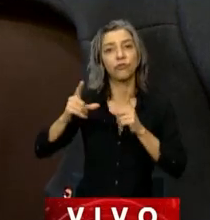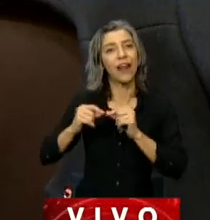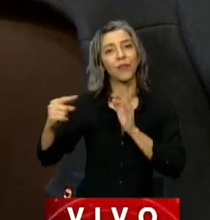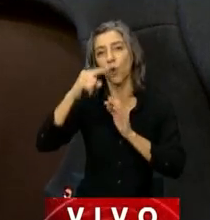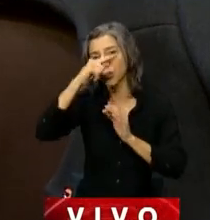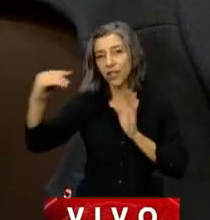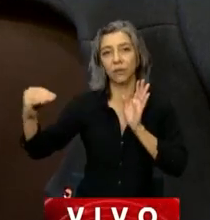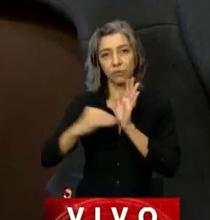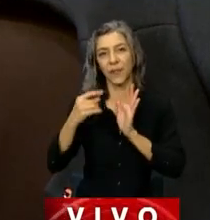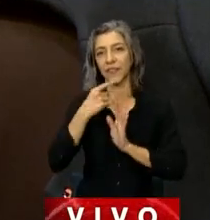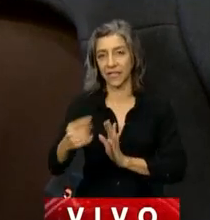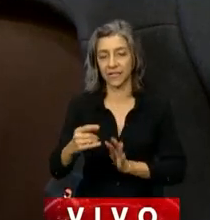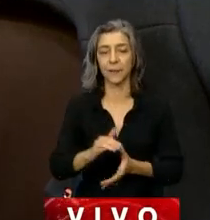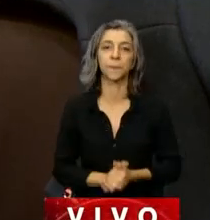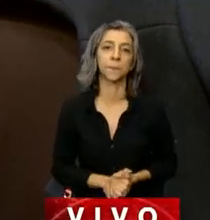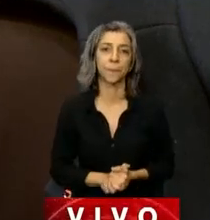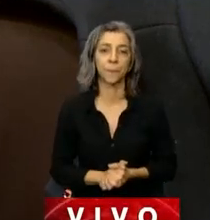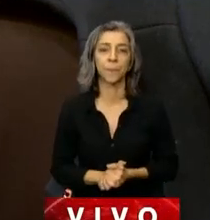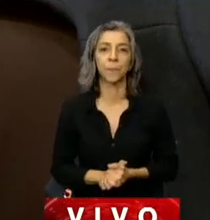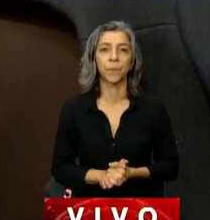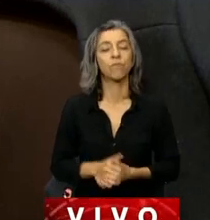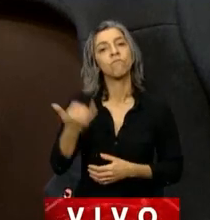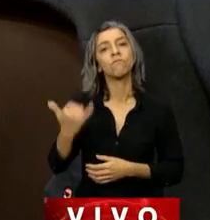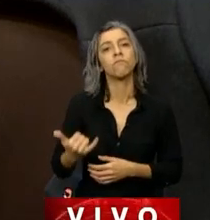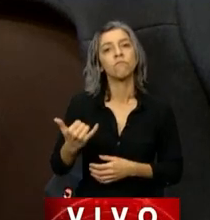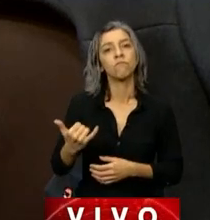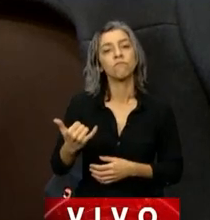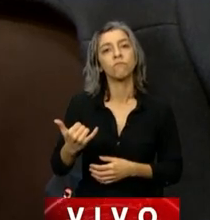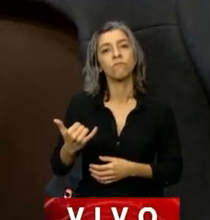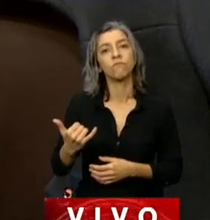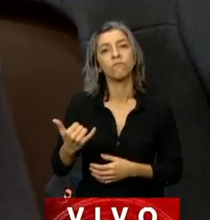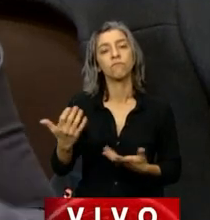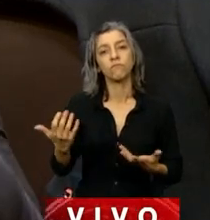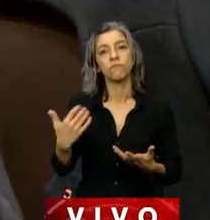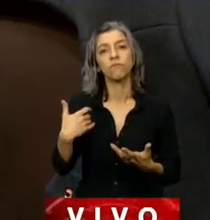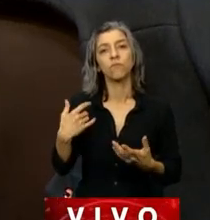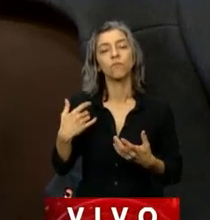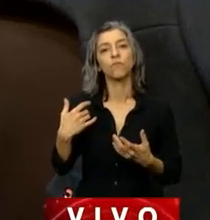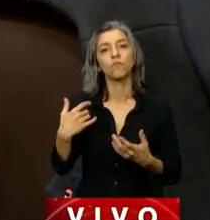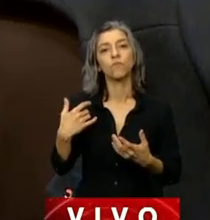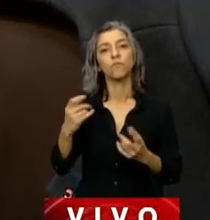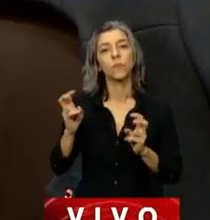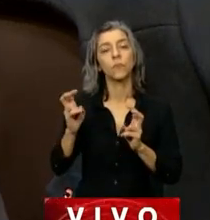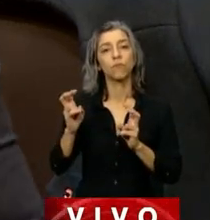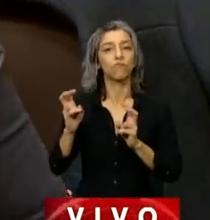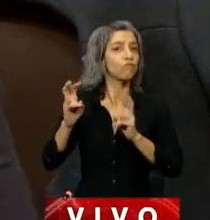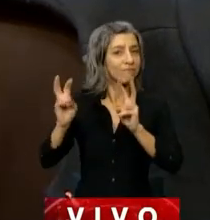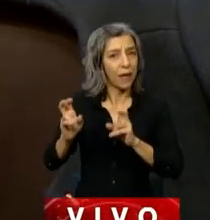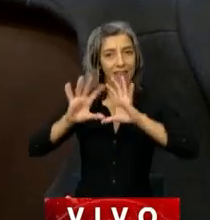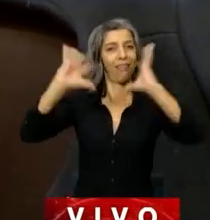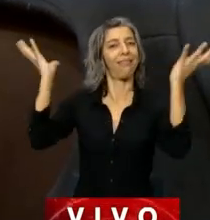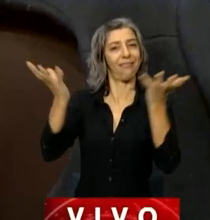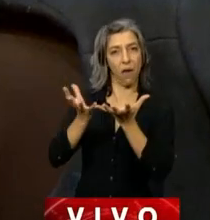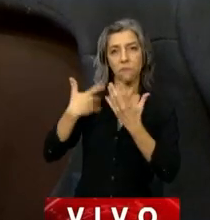expresamente y las cuestiones de las cuestiones de ambiente